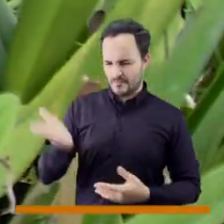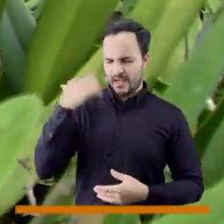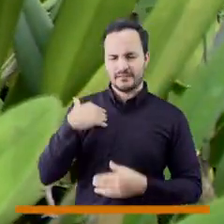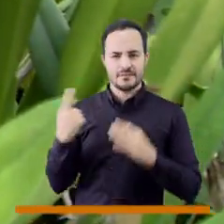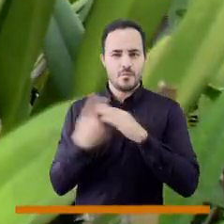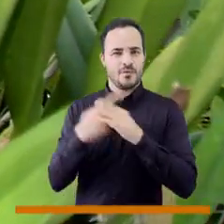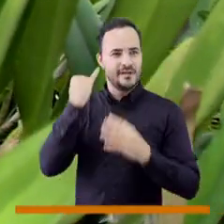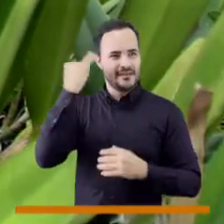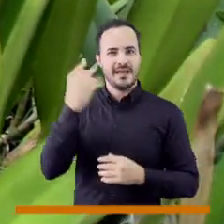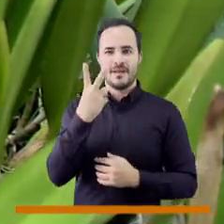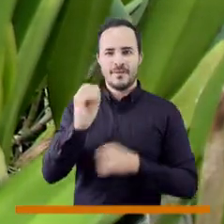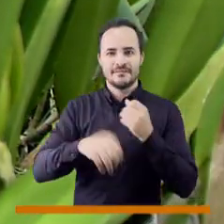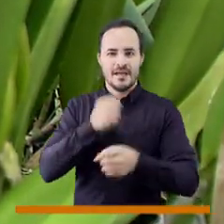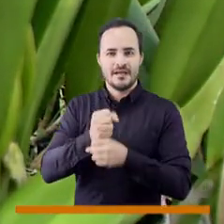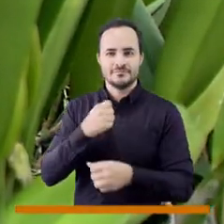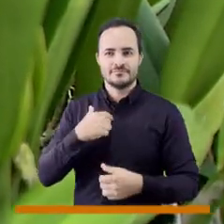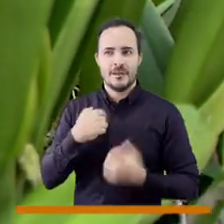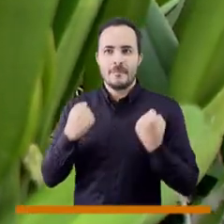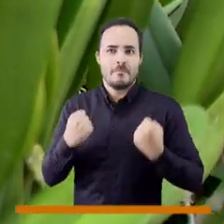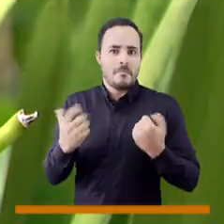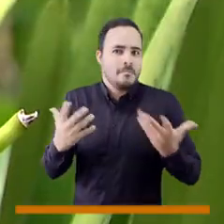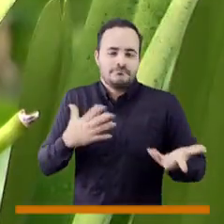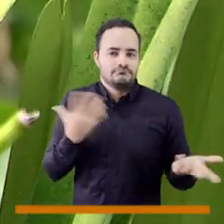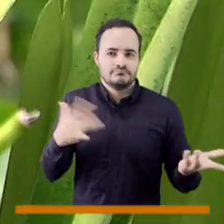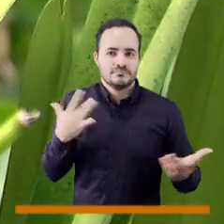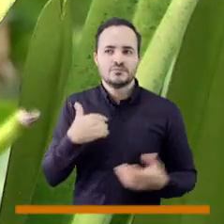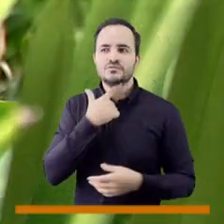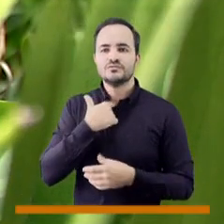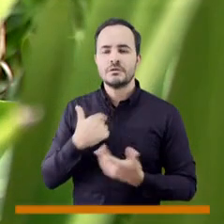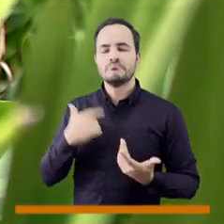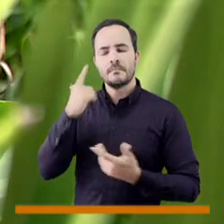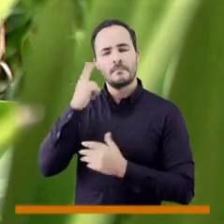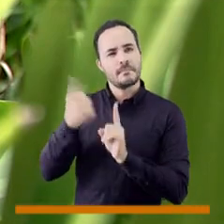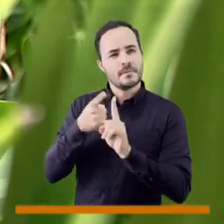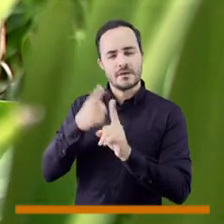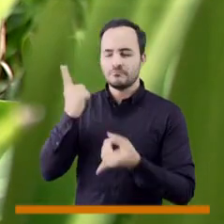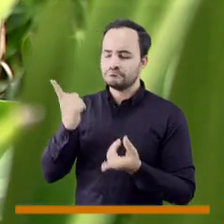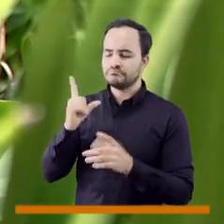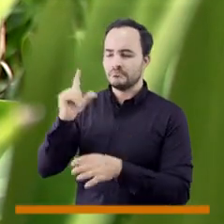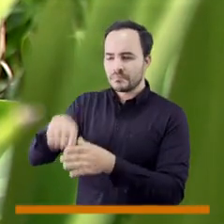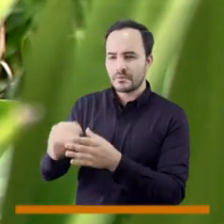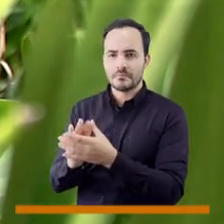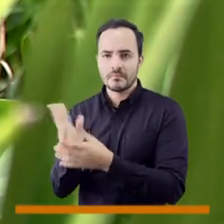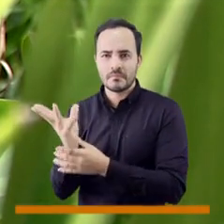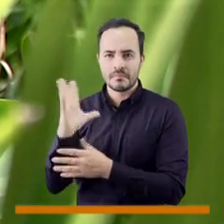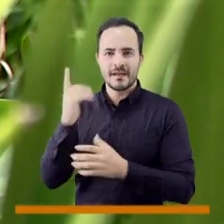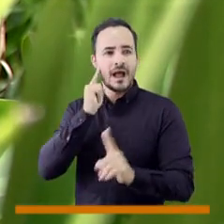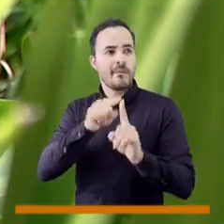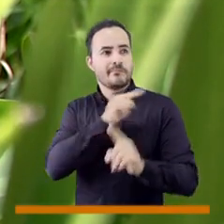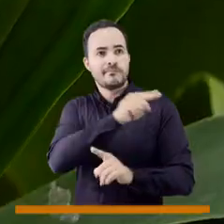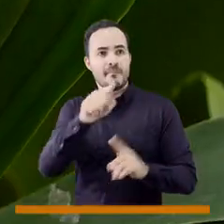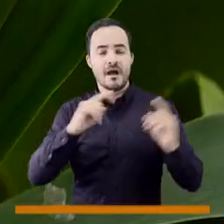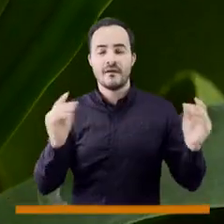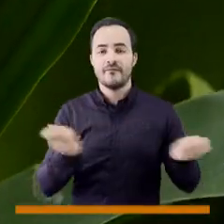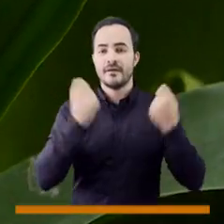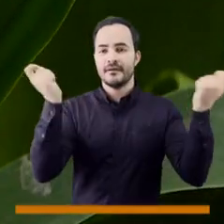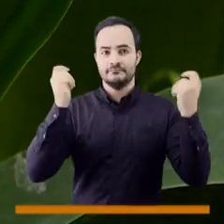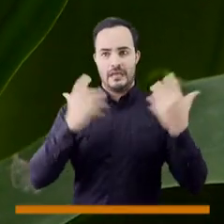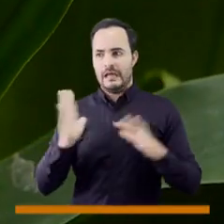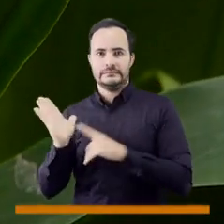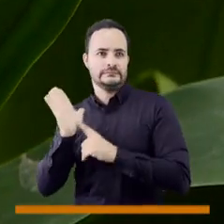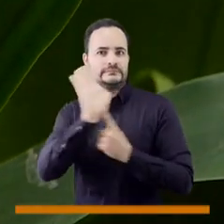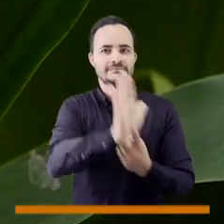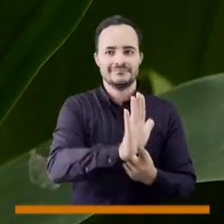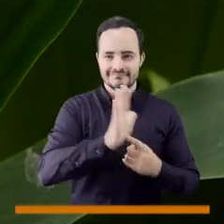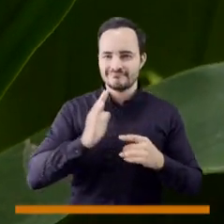años como hobby. Empezamos coleccionando plantas para nosotros, para presentarlas en exposiciones, y a